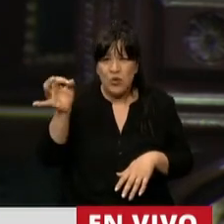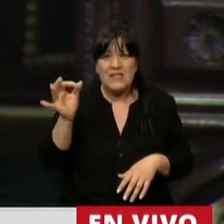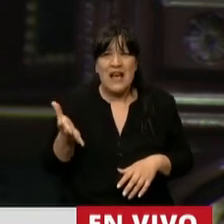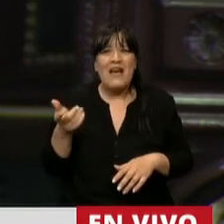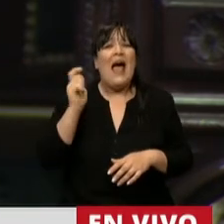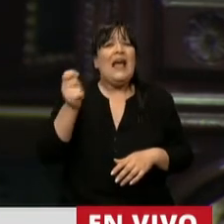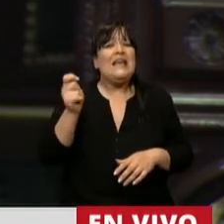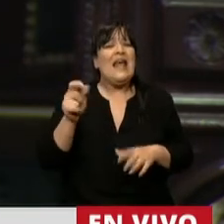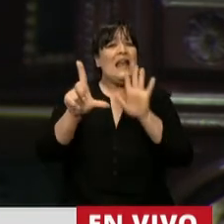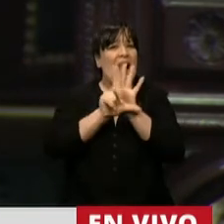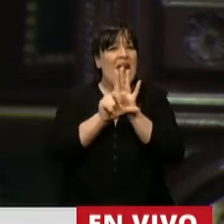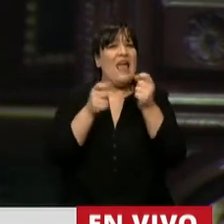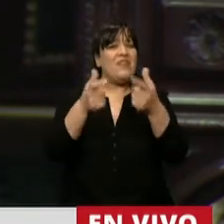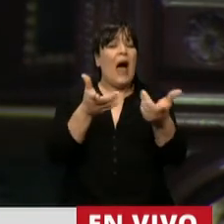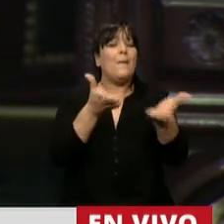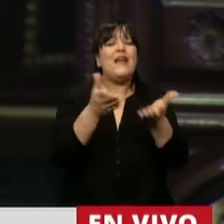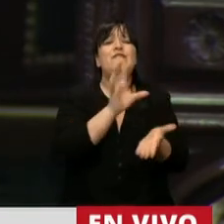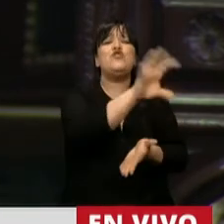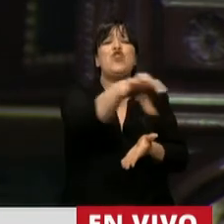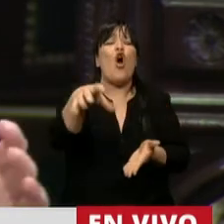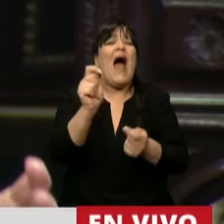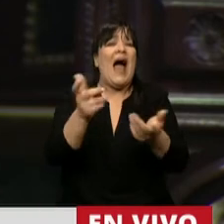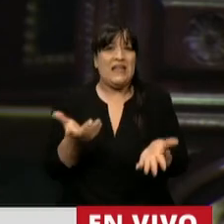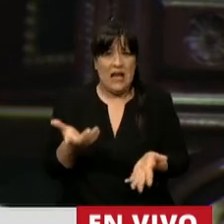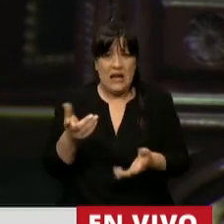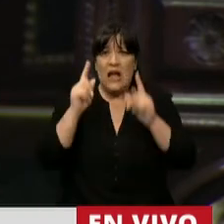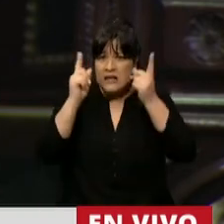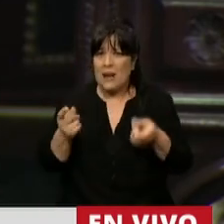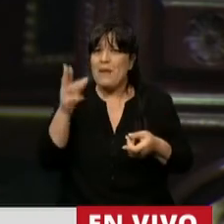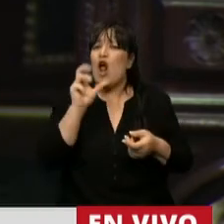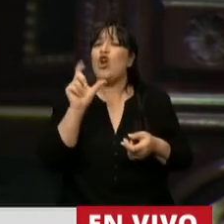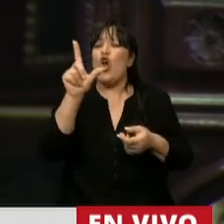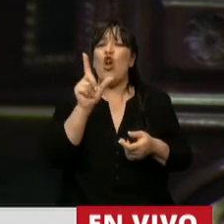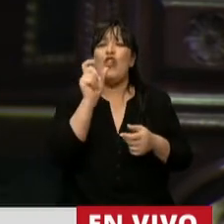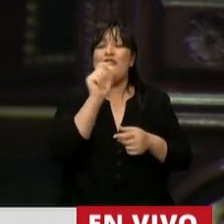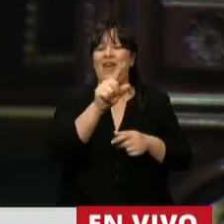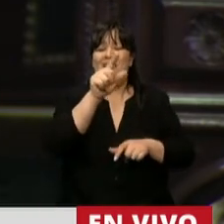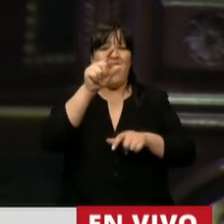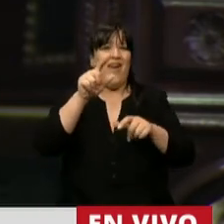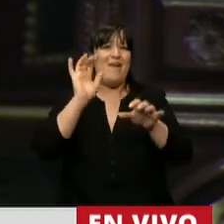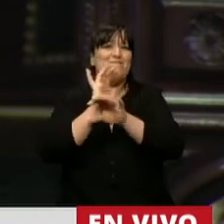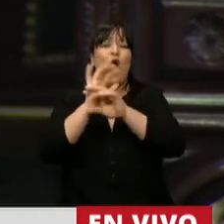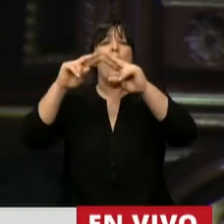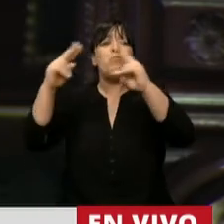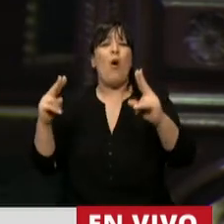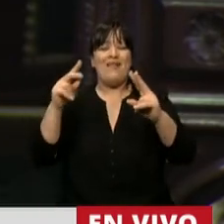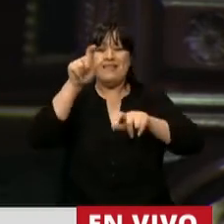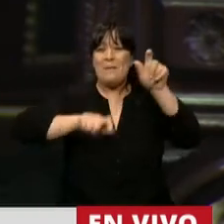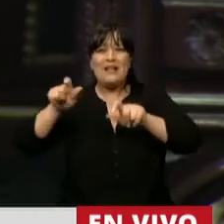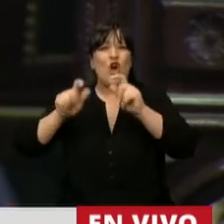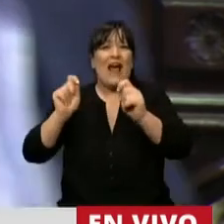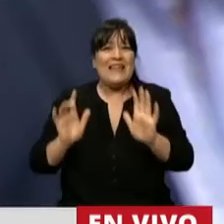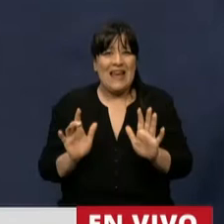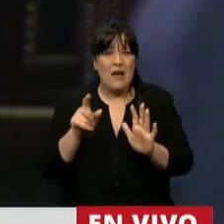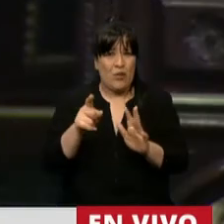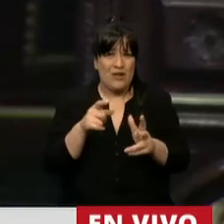los beneficiarios de esta ley y si entienden el rol de los intermediarios, porque me parece que no estamos entendiendo